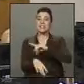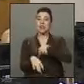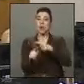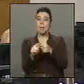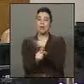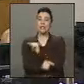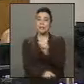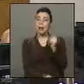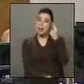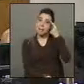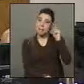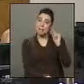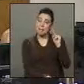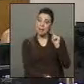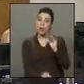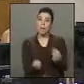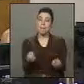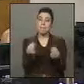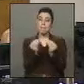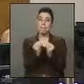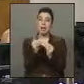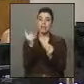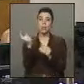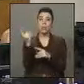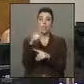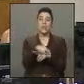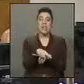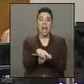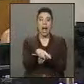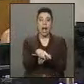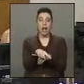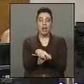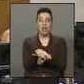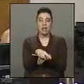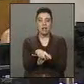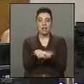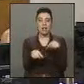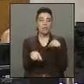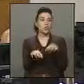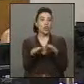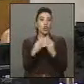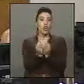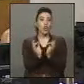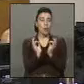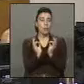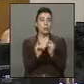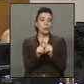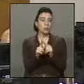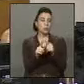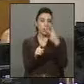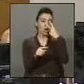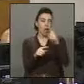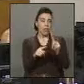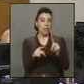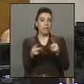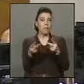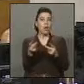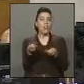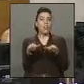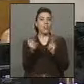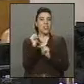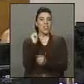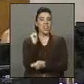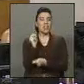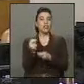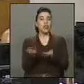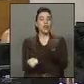semana, pero luego se agrega una jornada adicional, que es absolutamente sui generis en el derecho comparado, porque no se le